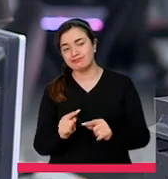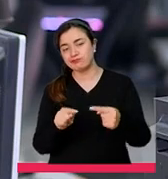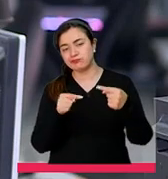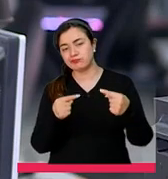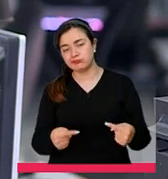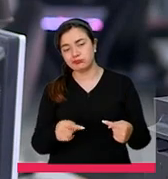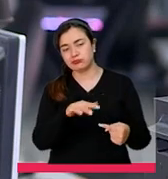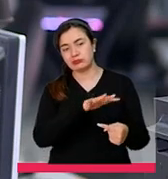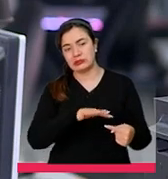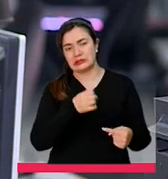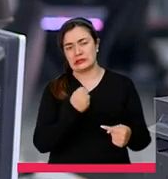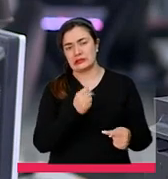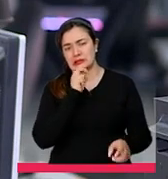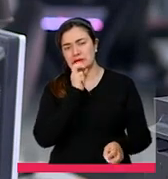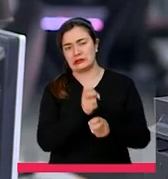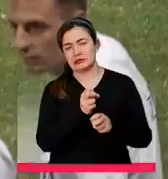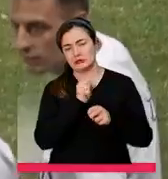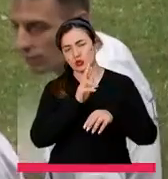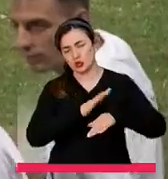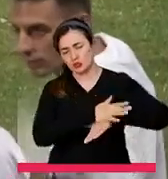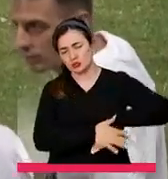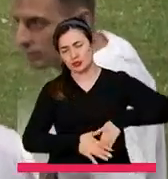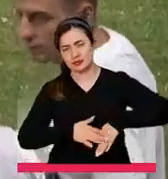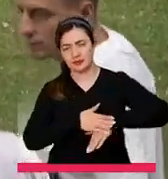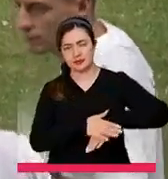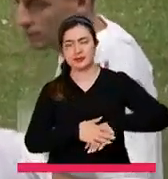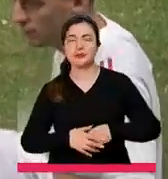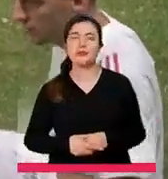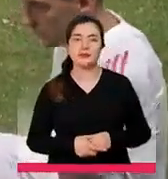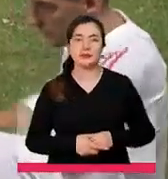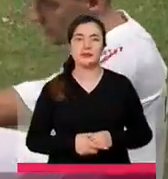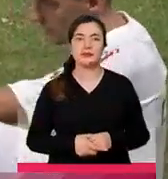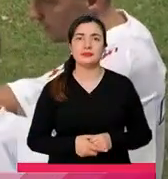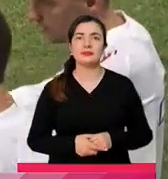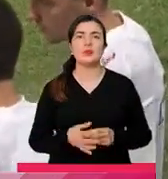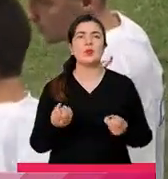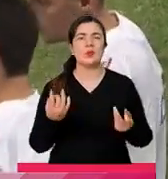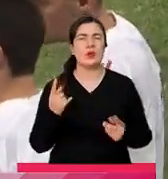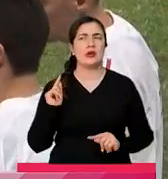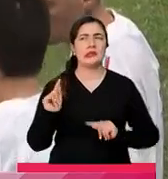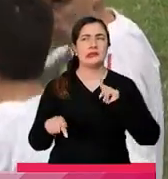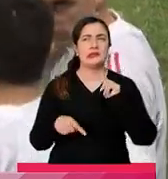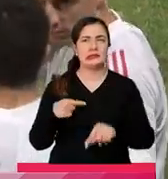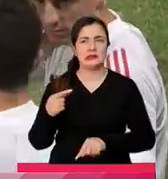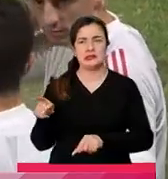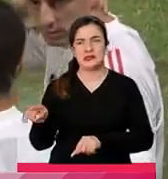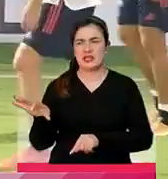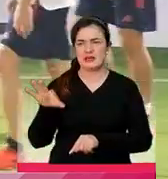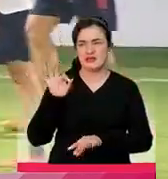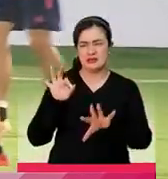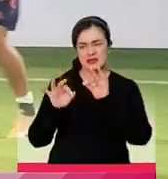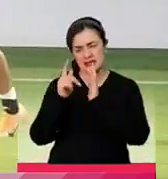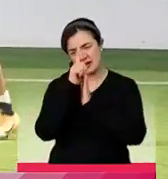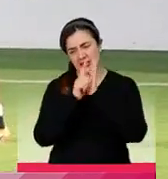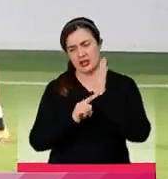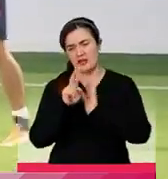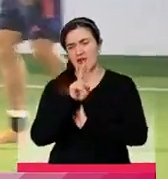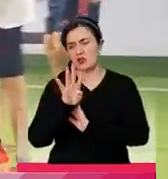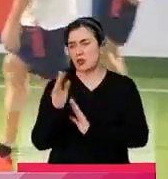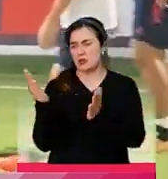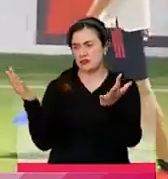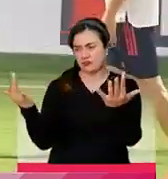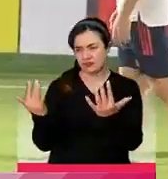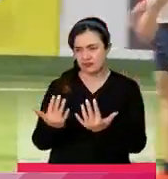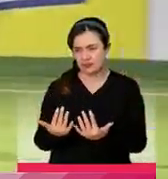rivales más complicados de suramérica mucho se ha criticado el seleccionador nacional por la lista de 24 convocados y las